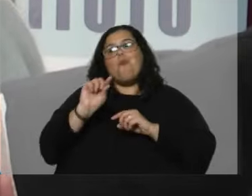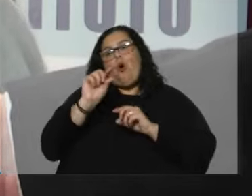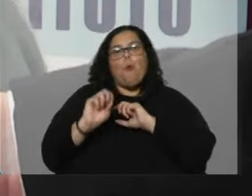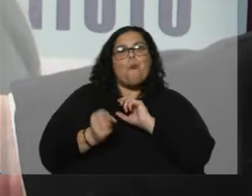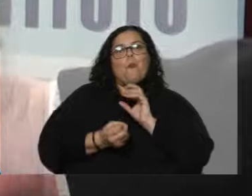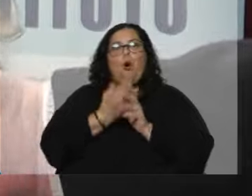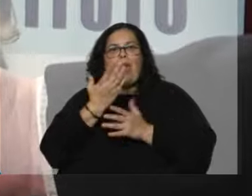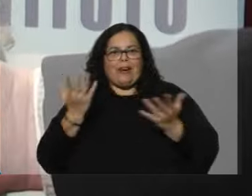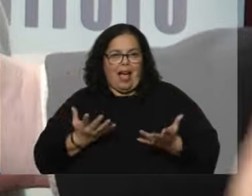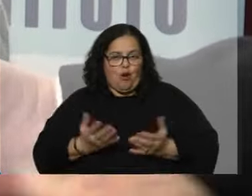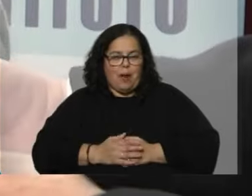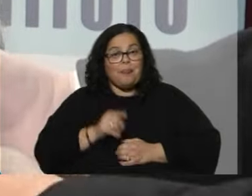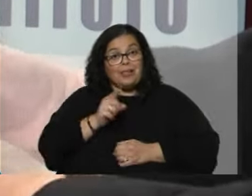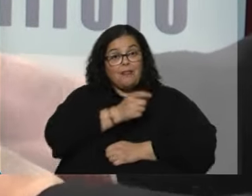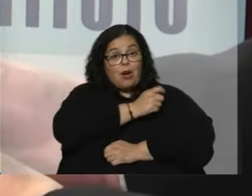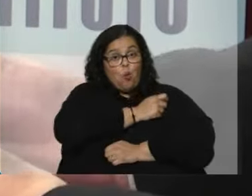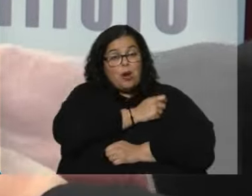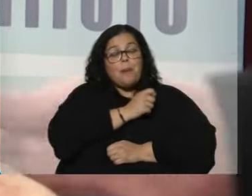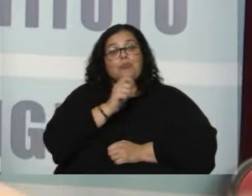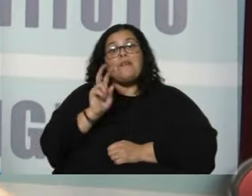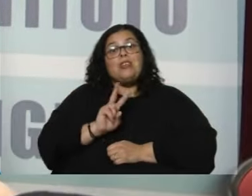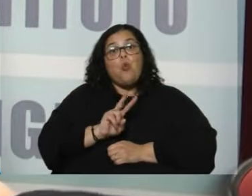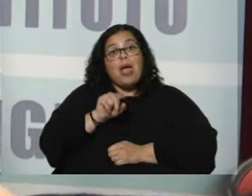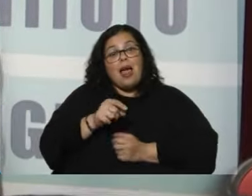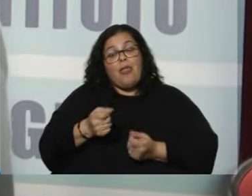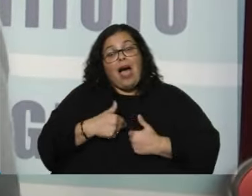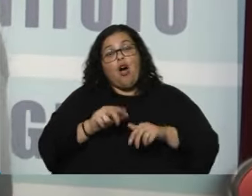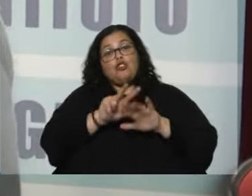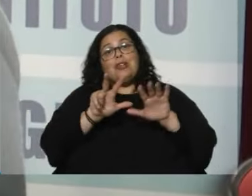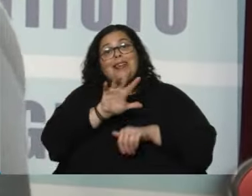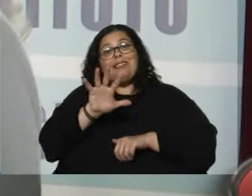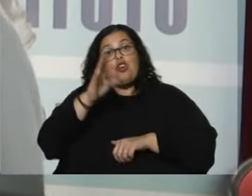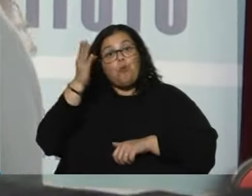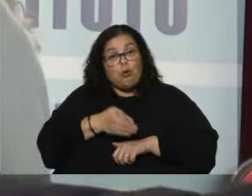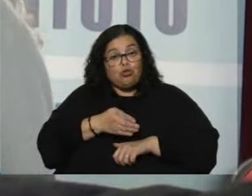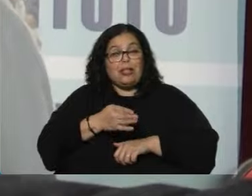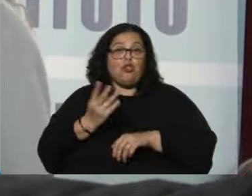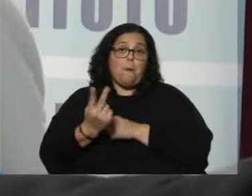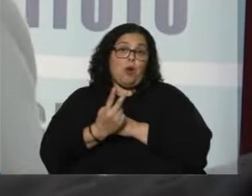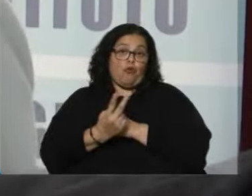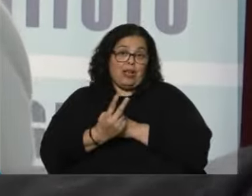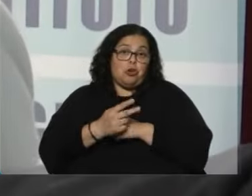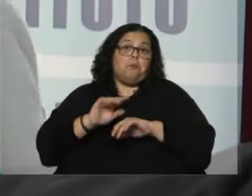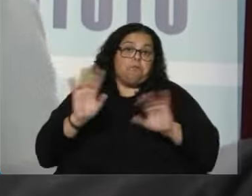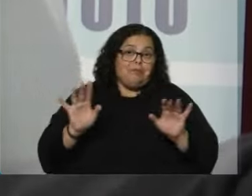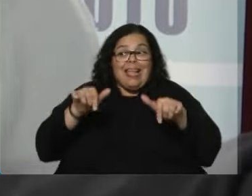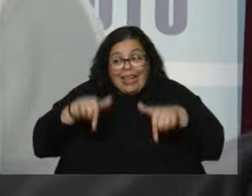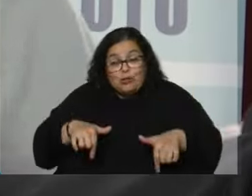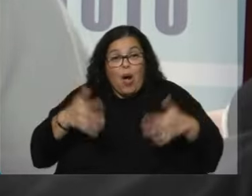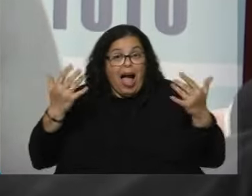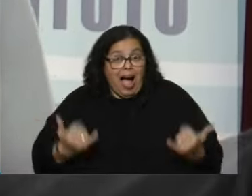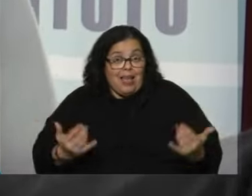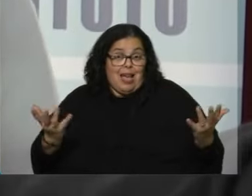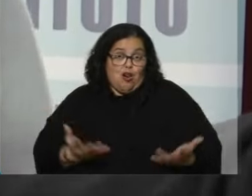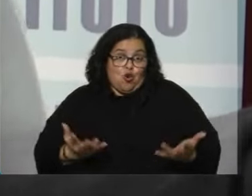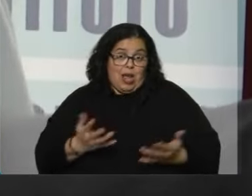si queremos decirle. Estas vacunas de la viruela nos brindan un 85% de protección cruzada contra el Pox. Eso es lo que tenemos hasta